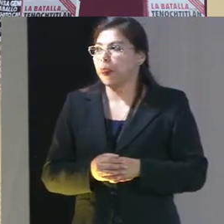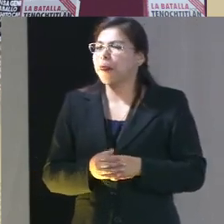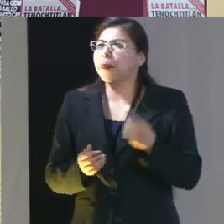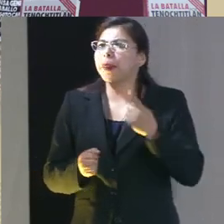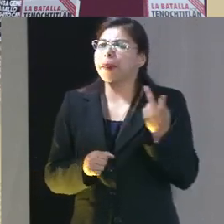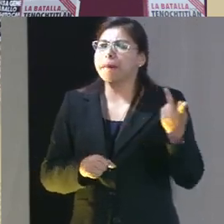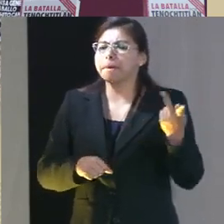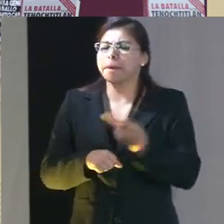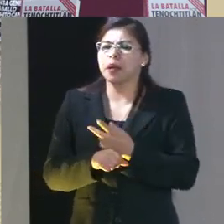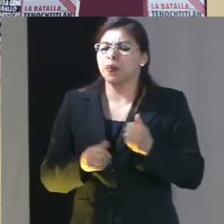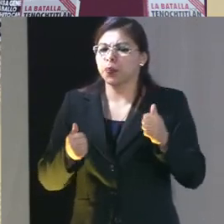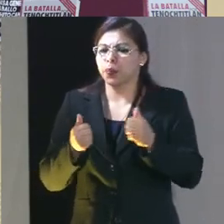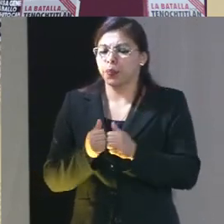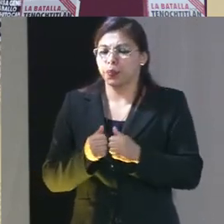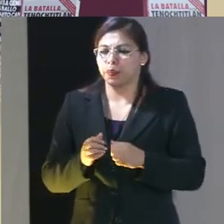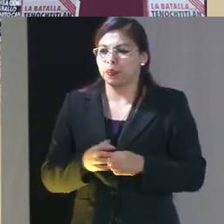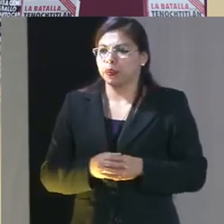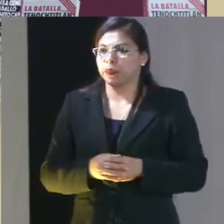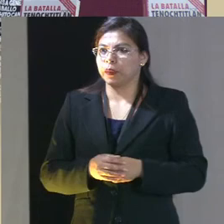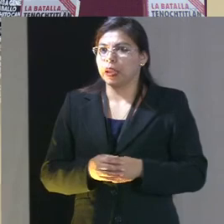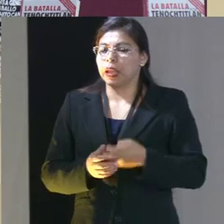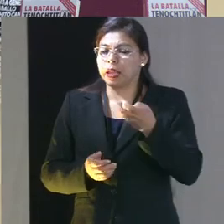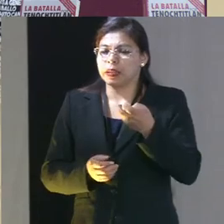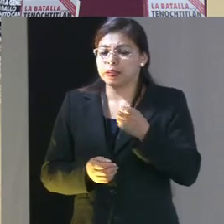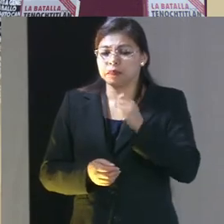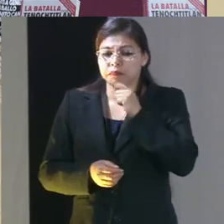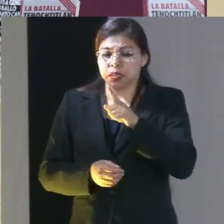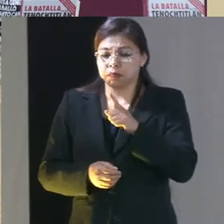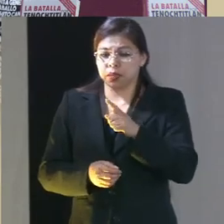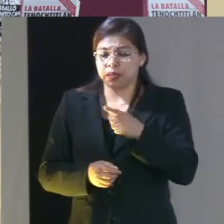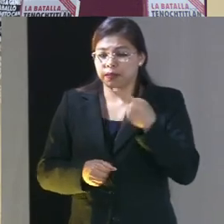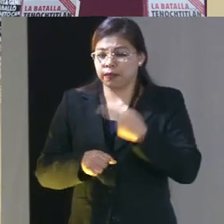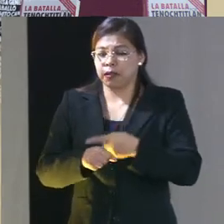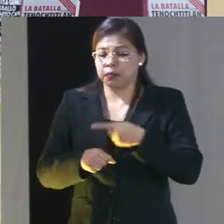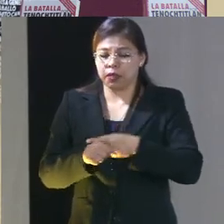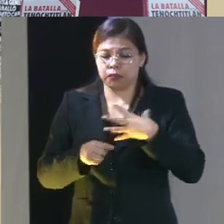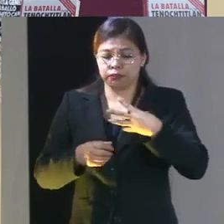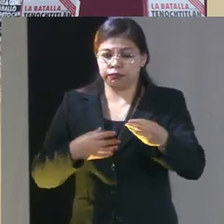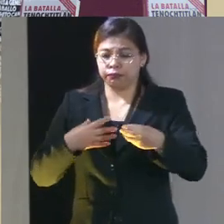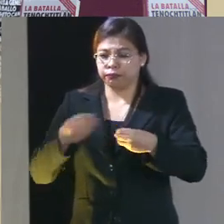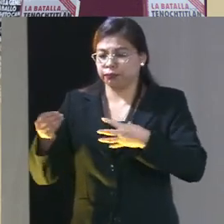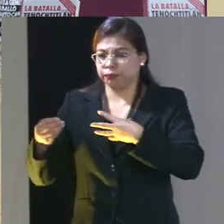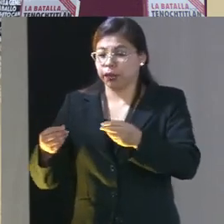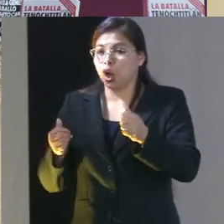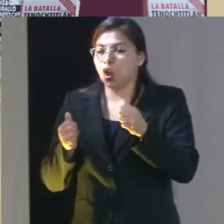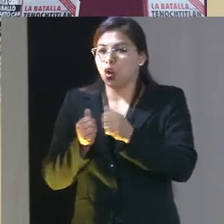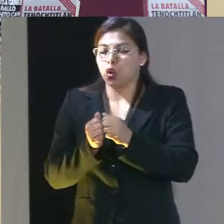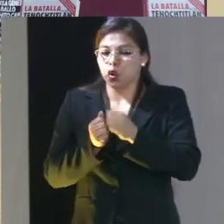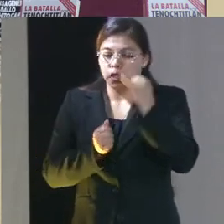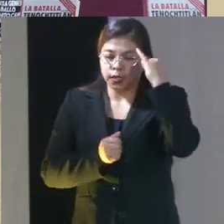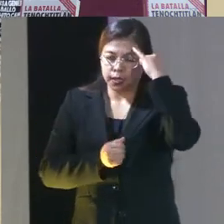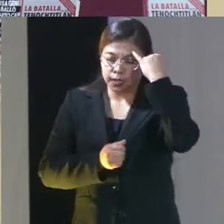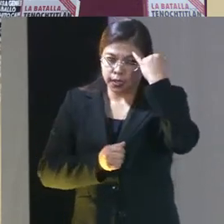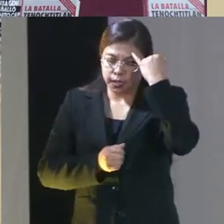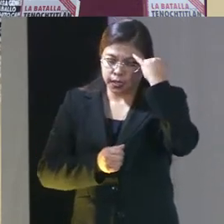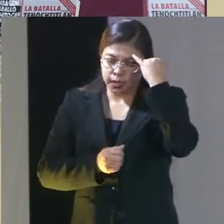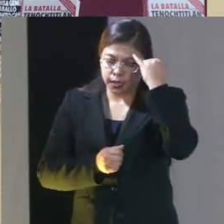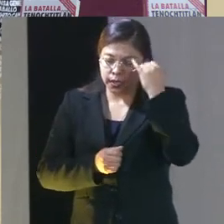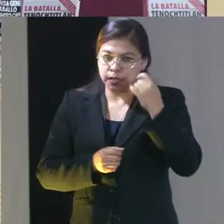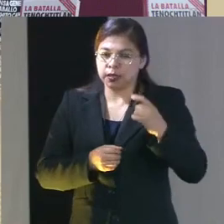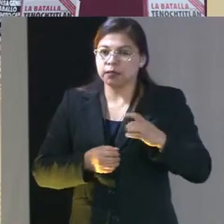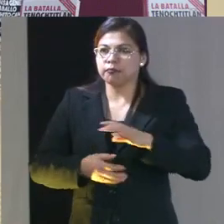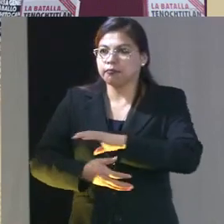¿Qué pasó con esas mismas enfermedades infecciosas con los indígenas aliados del puñado